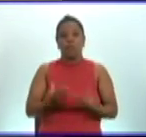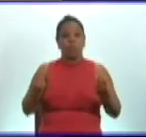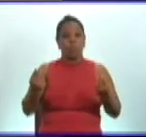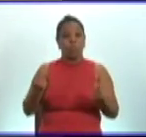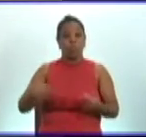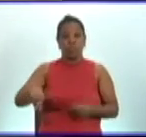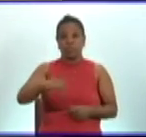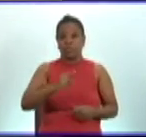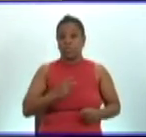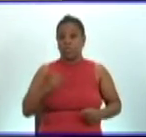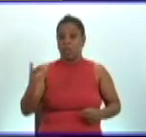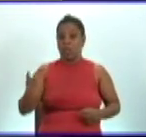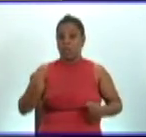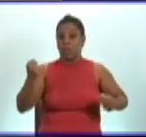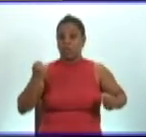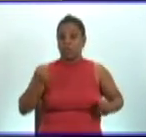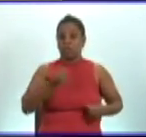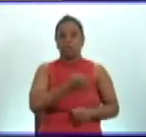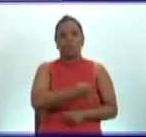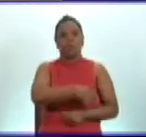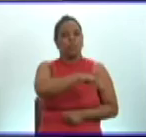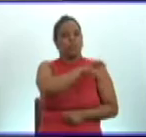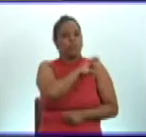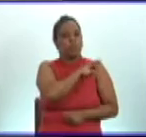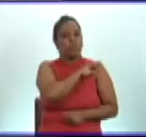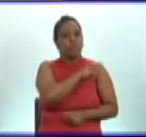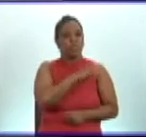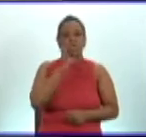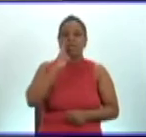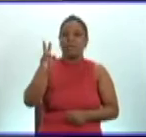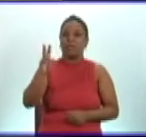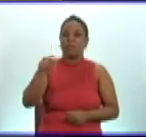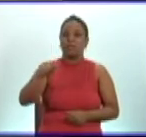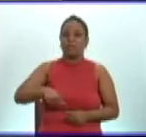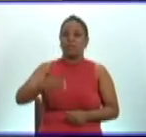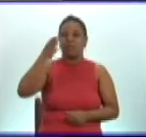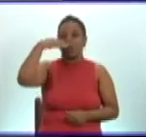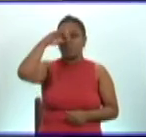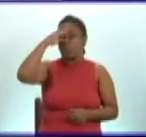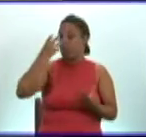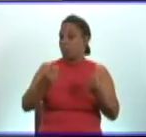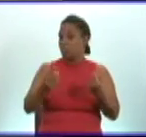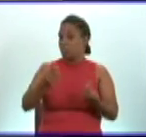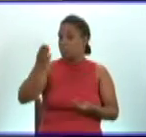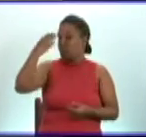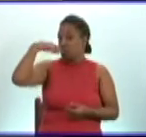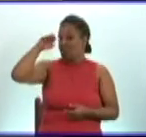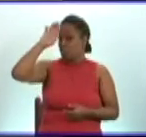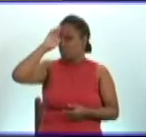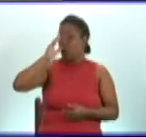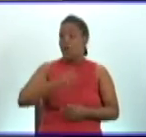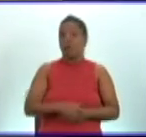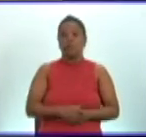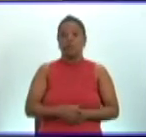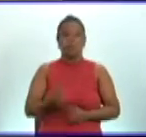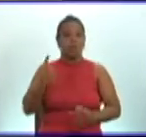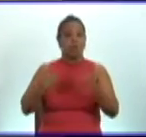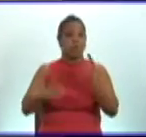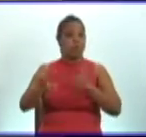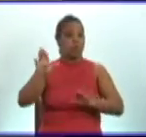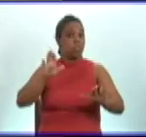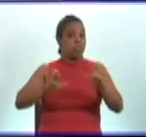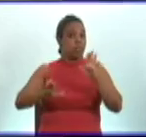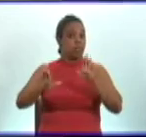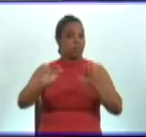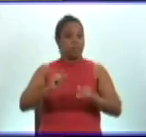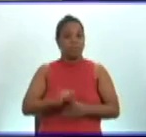ellos son españoles radicados en Cuba, pero muchos de ellos también son cubanos, y sobre todo aquellos que defendían el reformismo